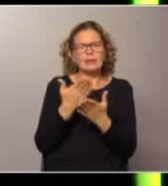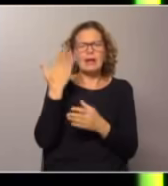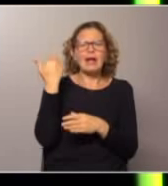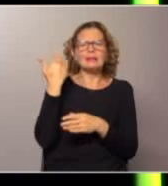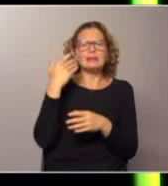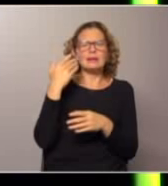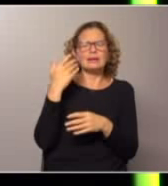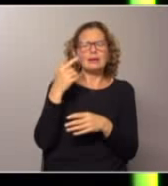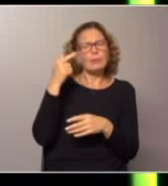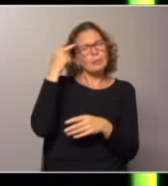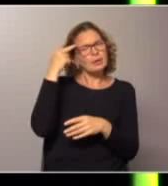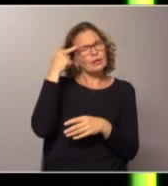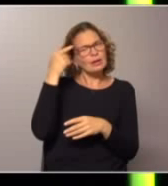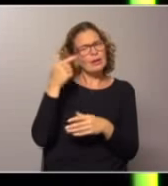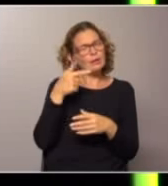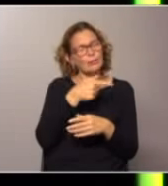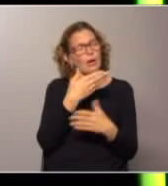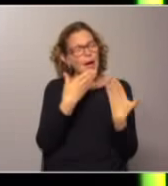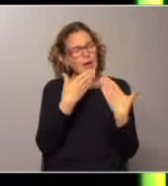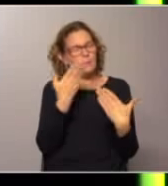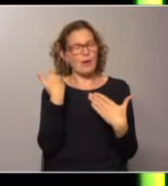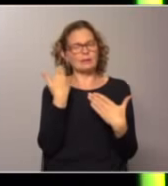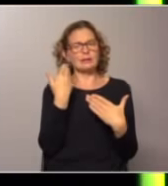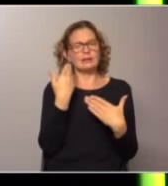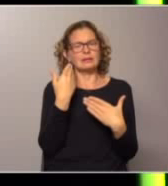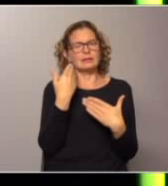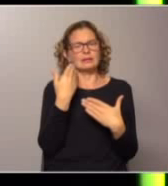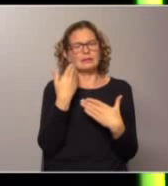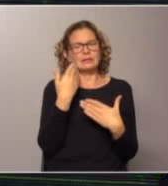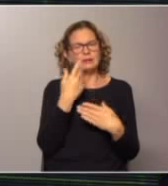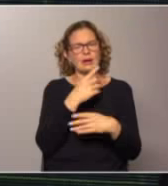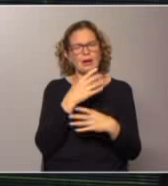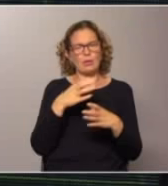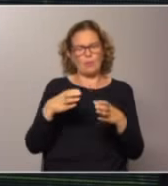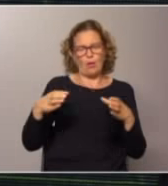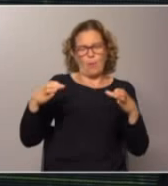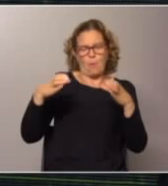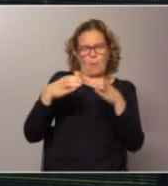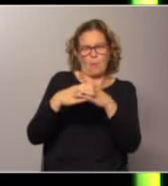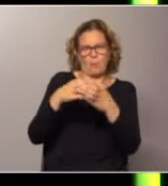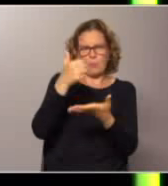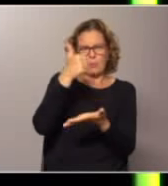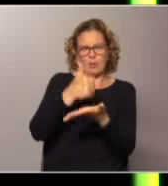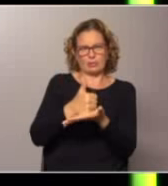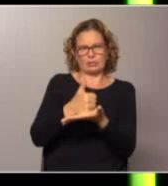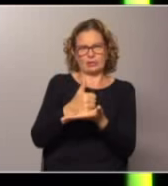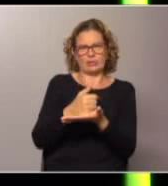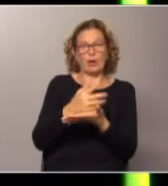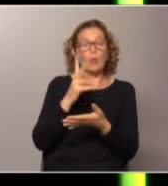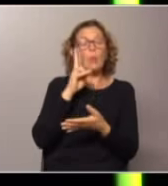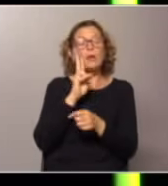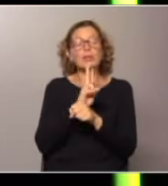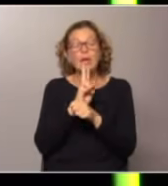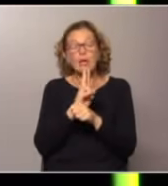en la cabeza de la potencia en retirada en el león herido guarda con